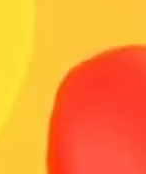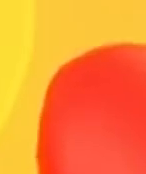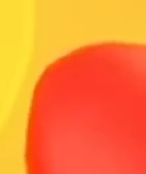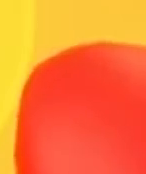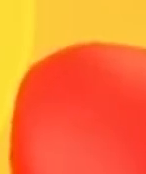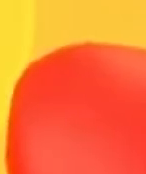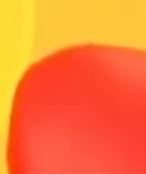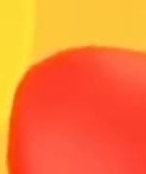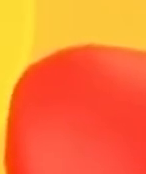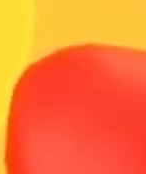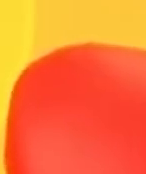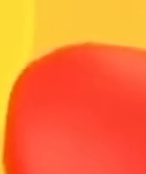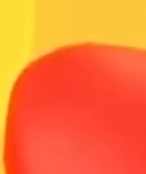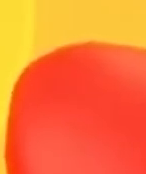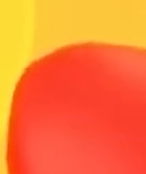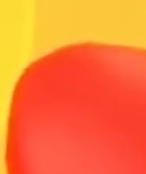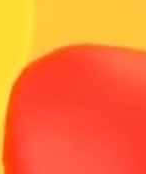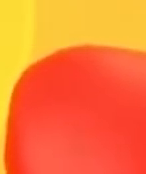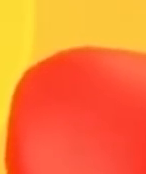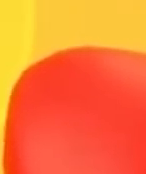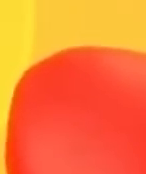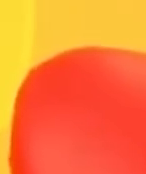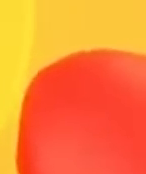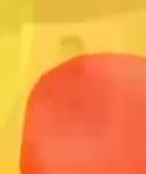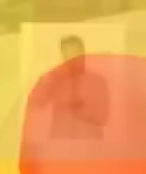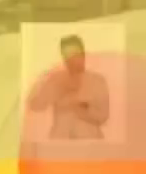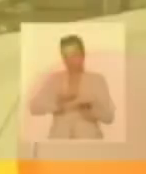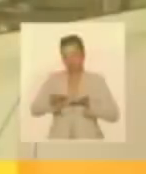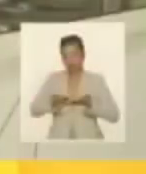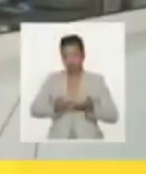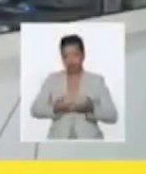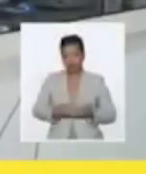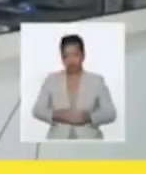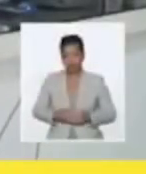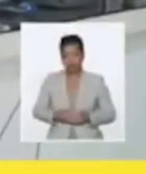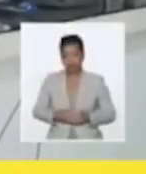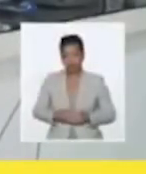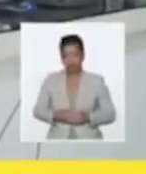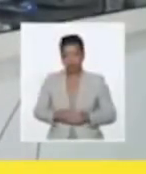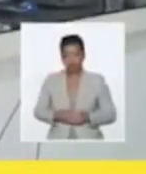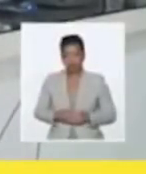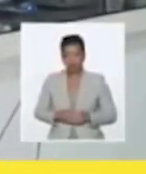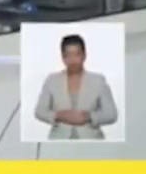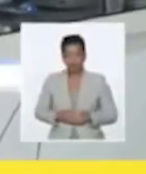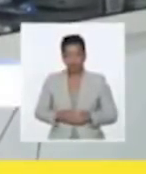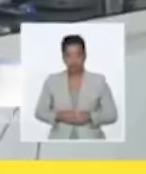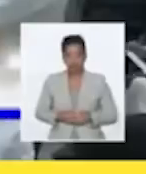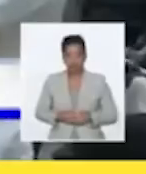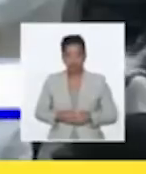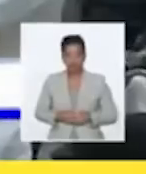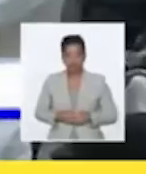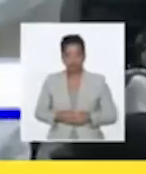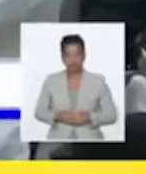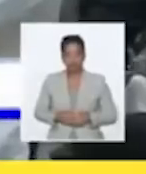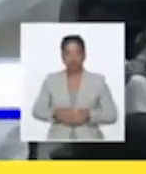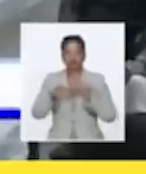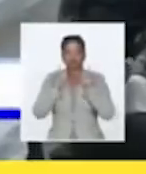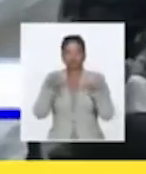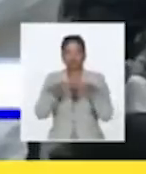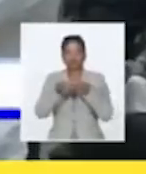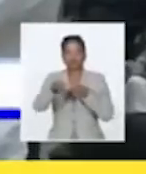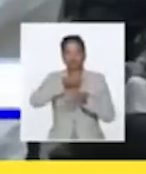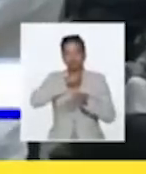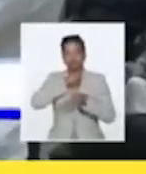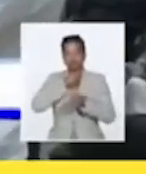otro reportaje del Menticiero. Pónmelo ahí, Sam. Al encuentro con la prensa nacional y